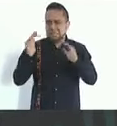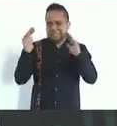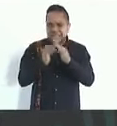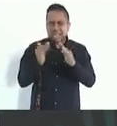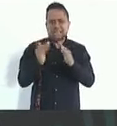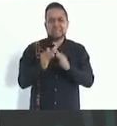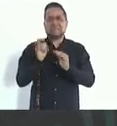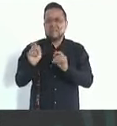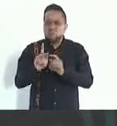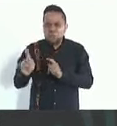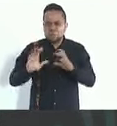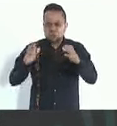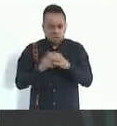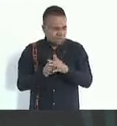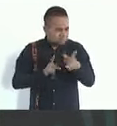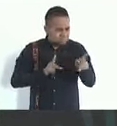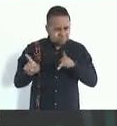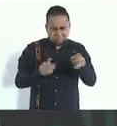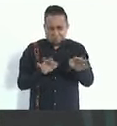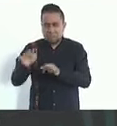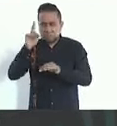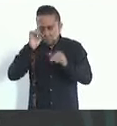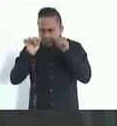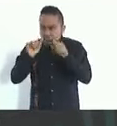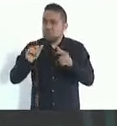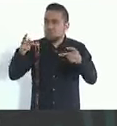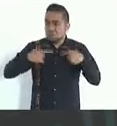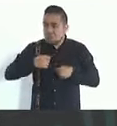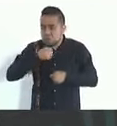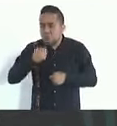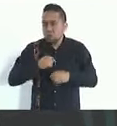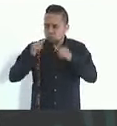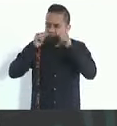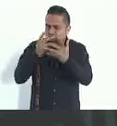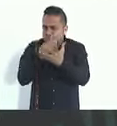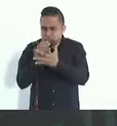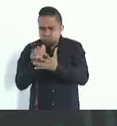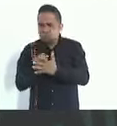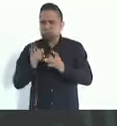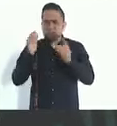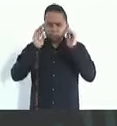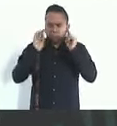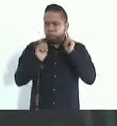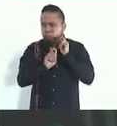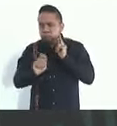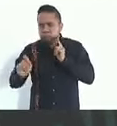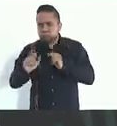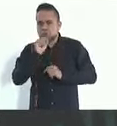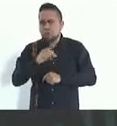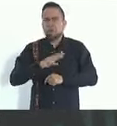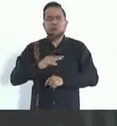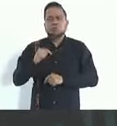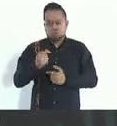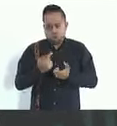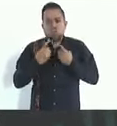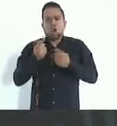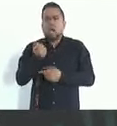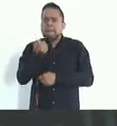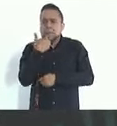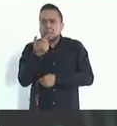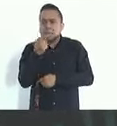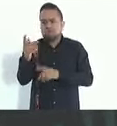las comunidades a atender a todos los adultos mayores y, si es necesario, llevarles el medicamento a